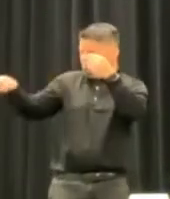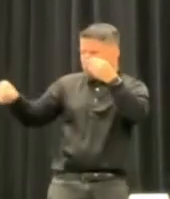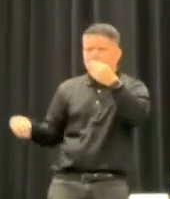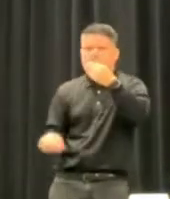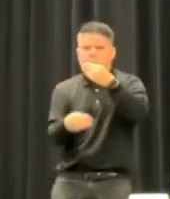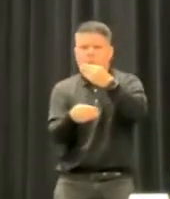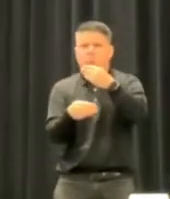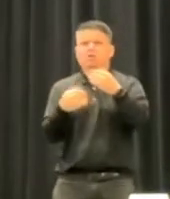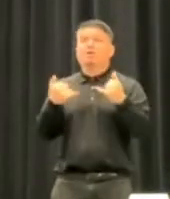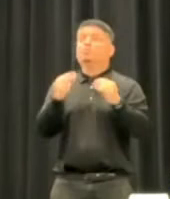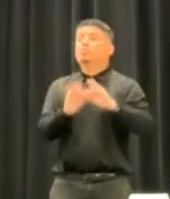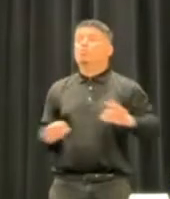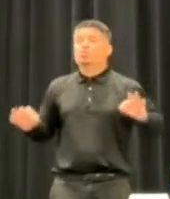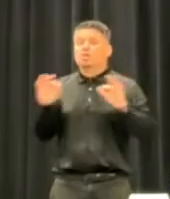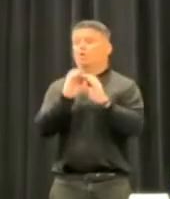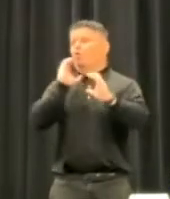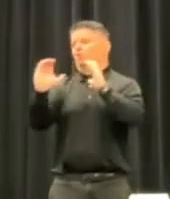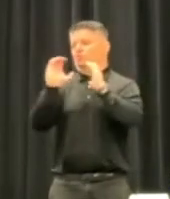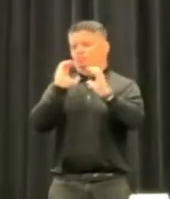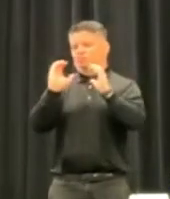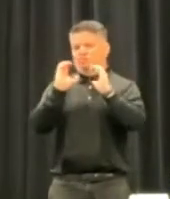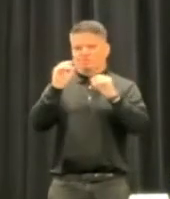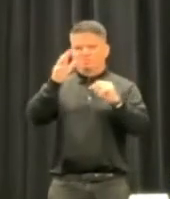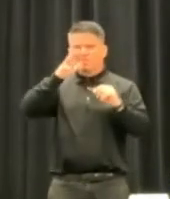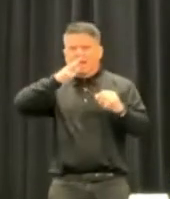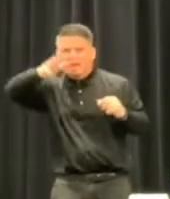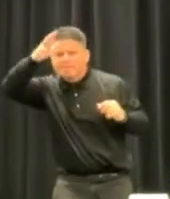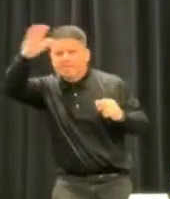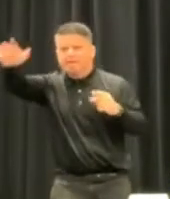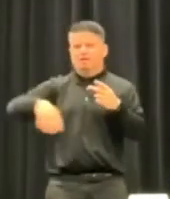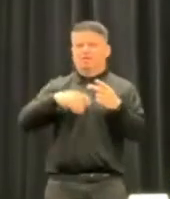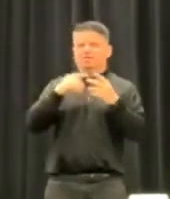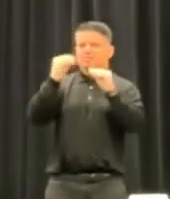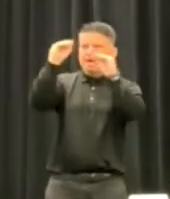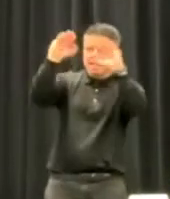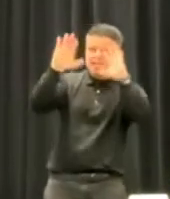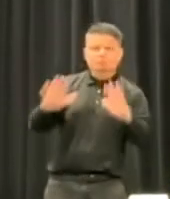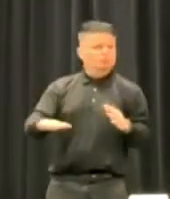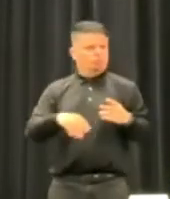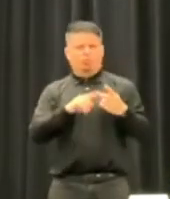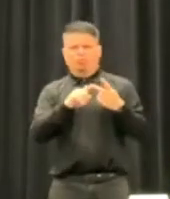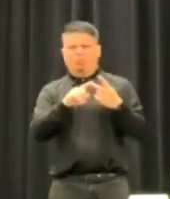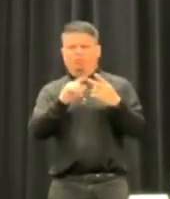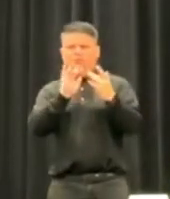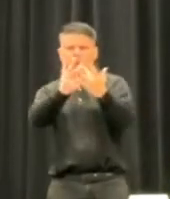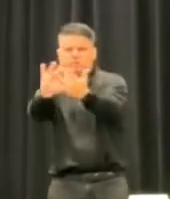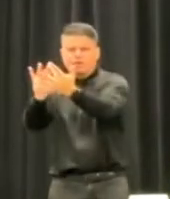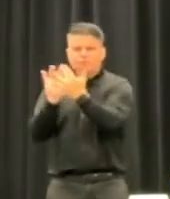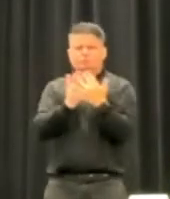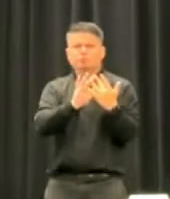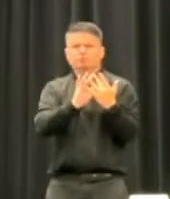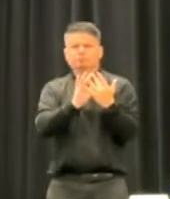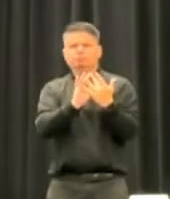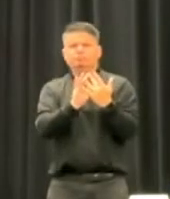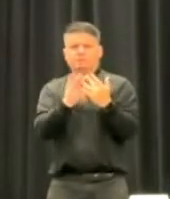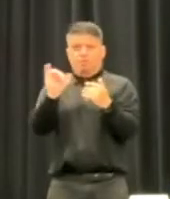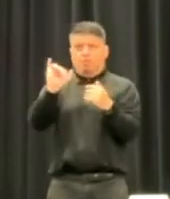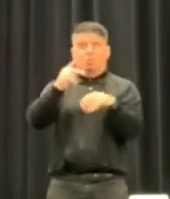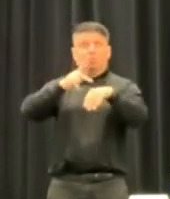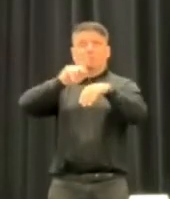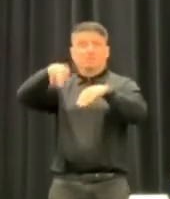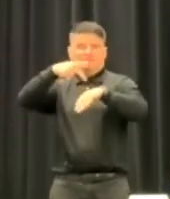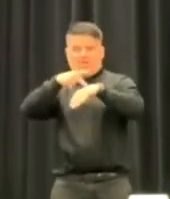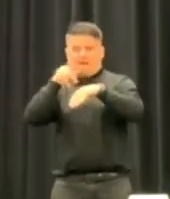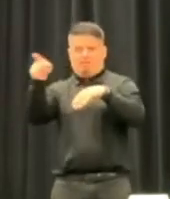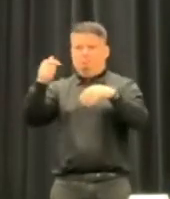y estudiantes particularmente de padres y maestros esos directores de escuela van a estar convocando a